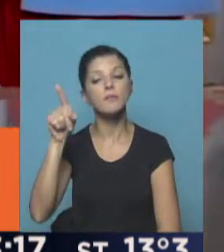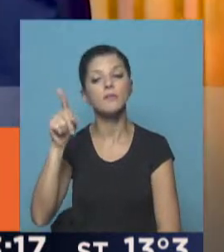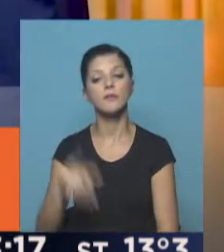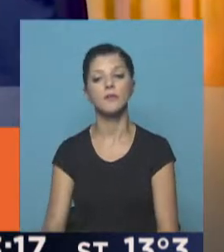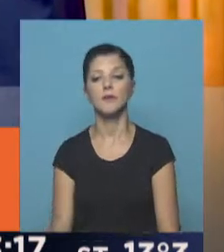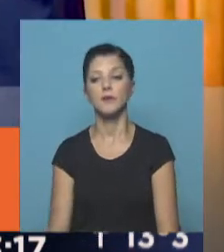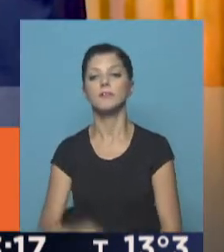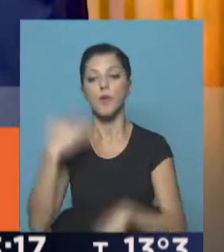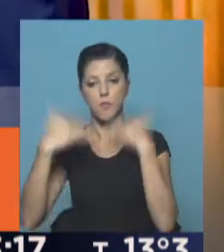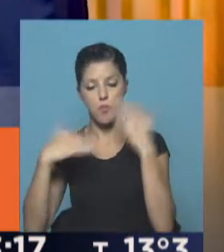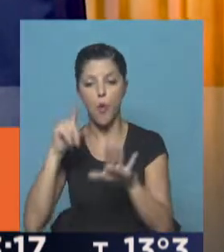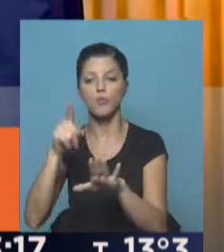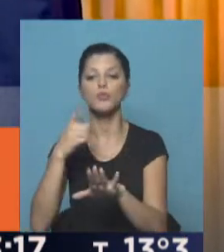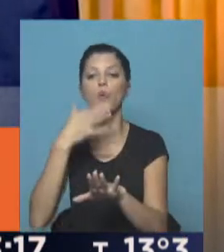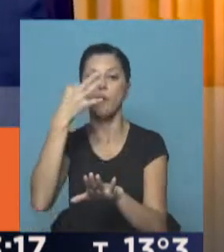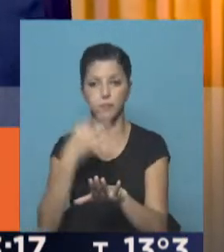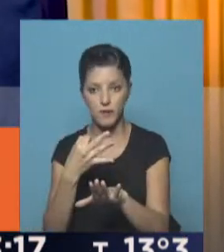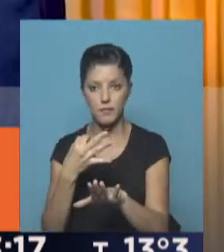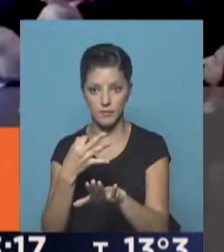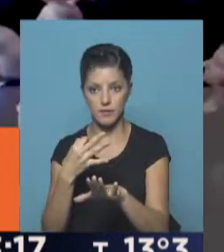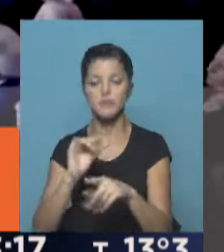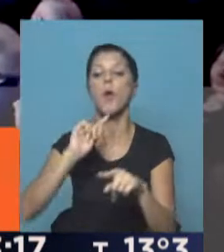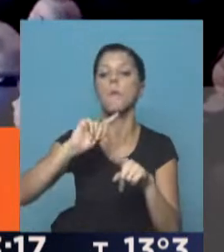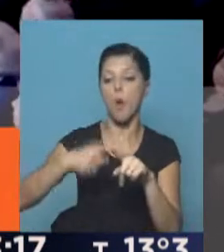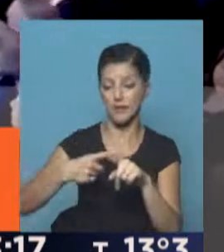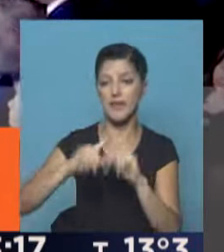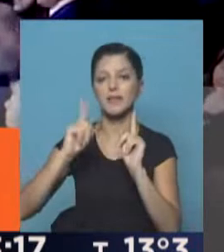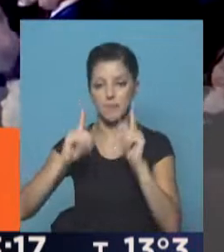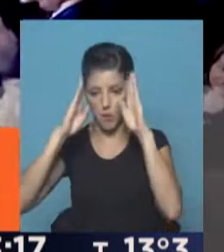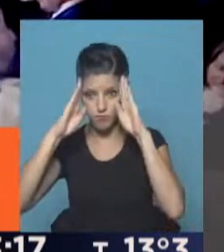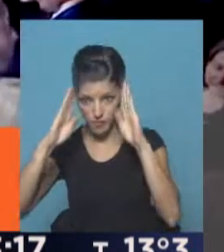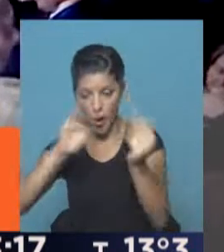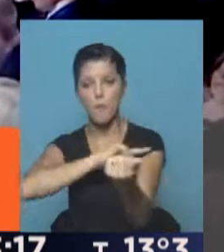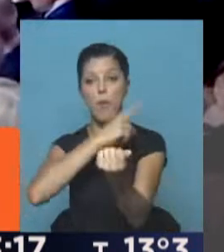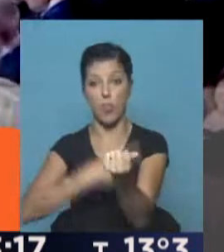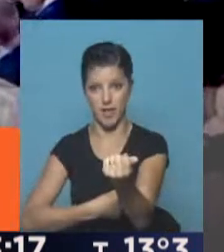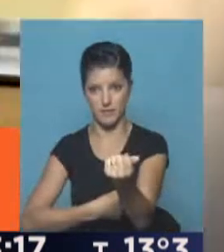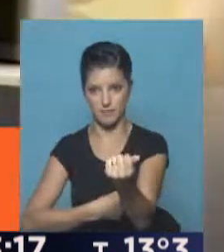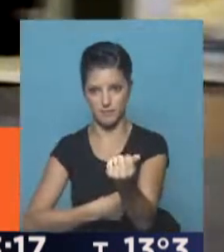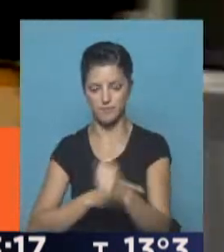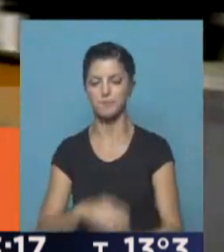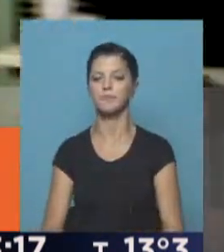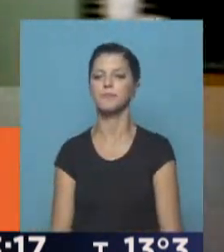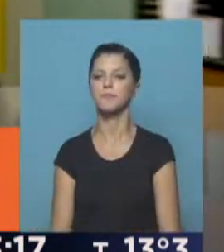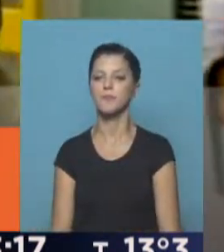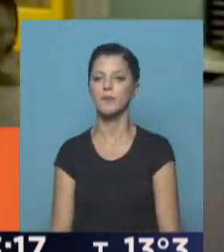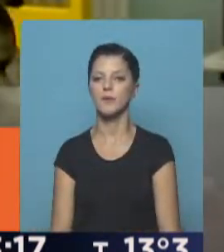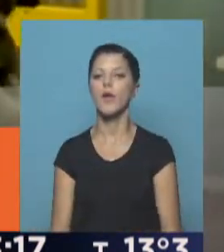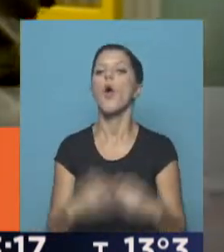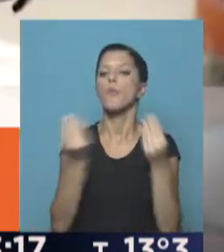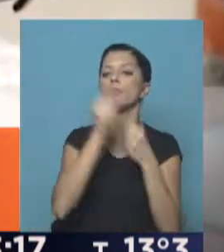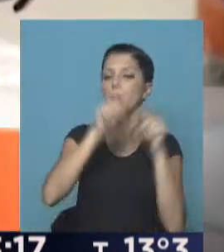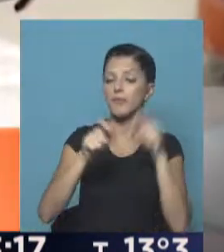más aceleración a su vertiginoso ascenso, consagración política y concentración de poder. Amparado por la apabullante